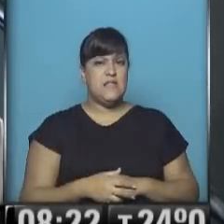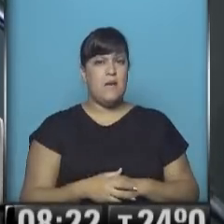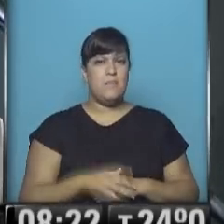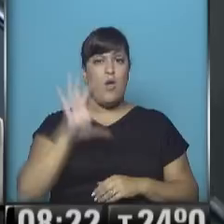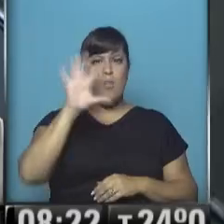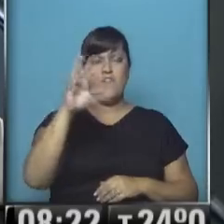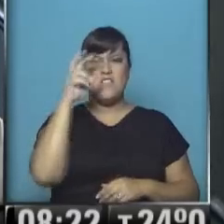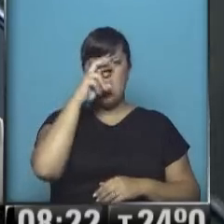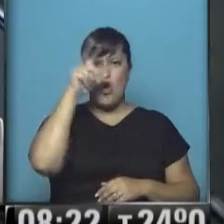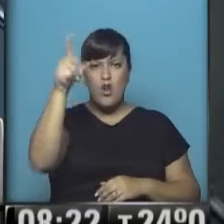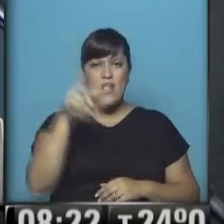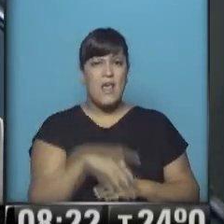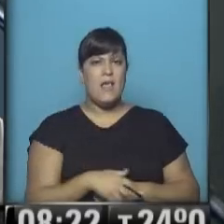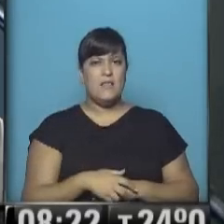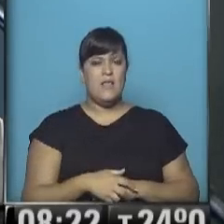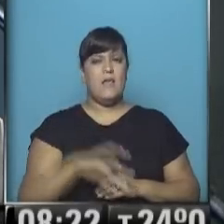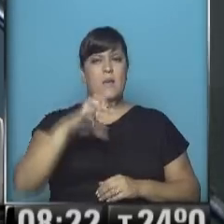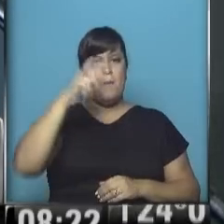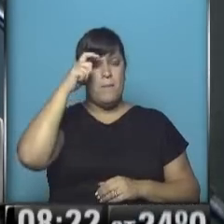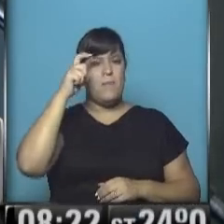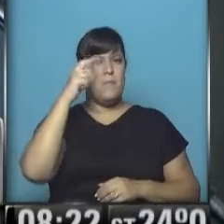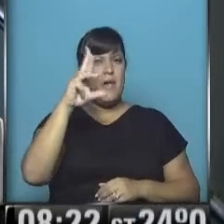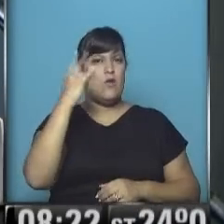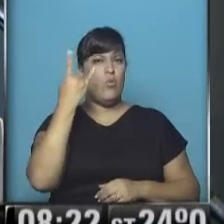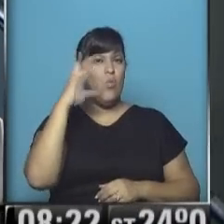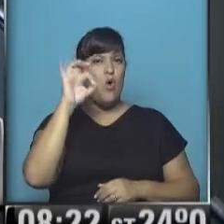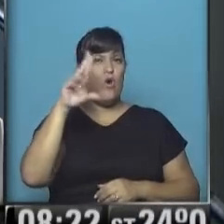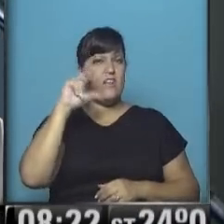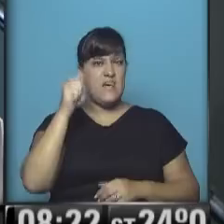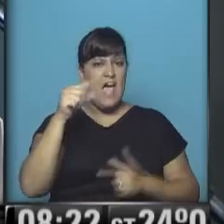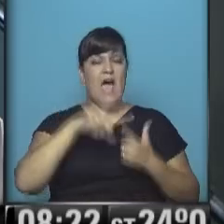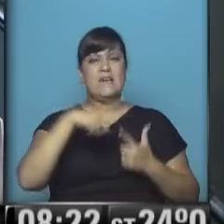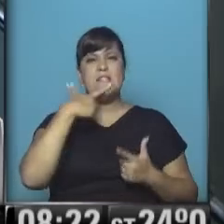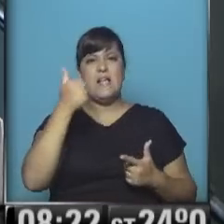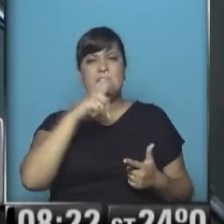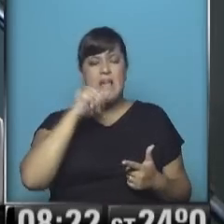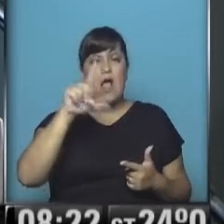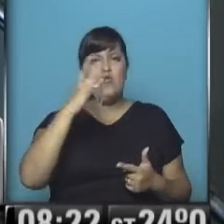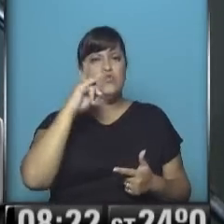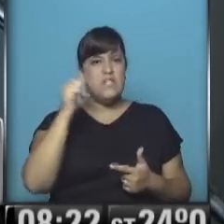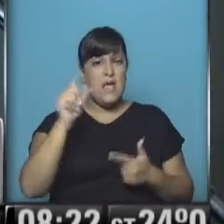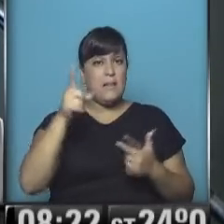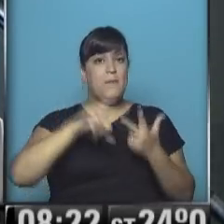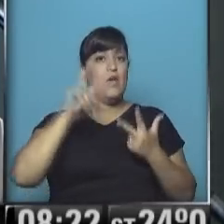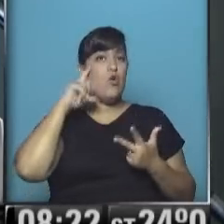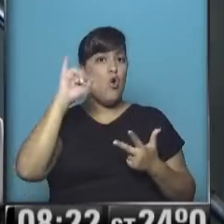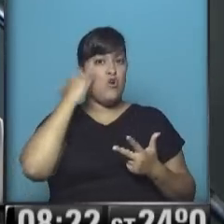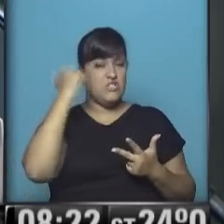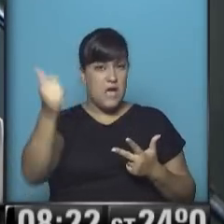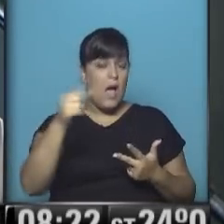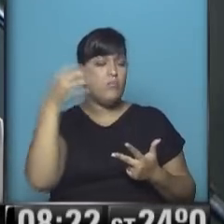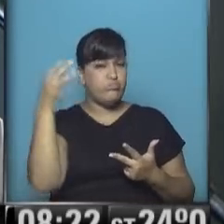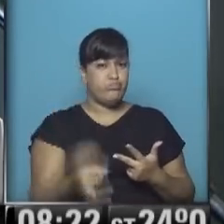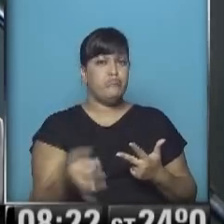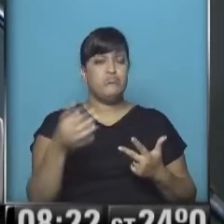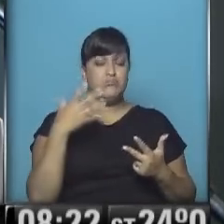provincia de Corrientes. Estuvimos desde Perugorría, Santa Lucía, también en Goya. Y efectivamente hemos podido actuar